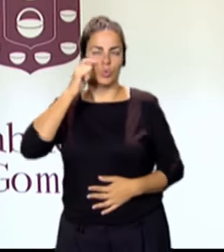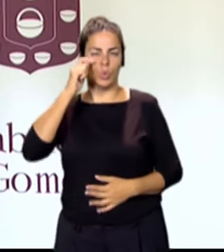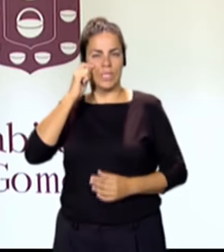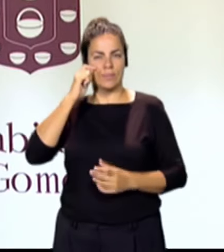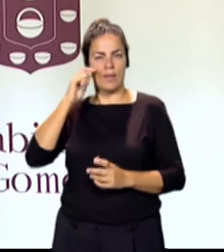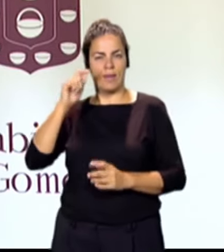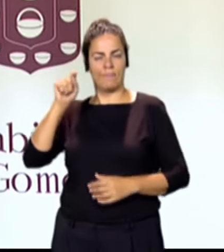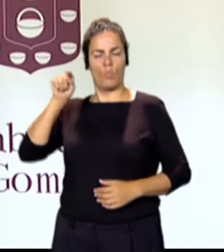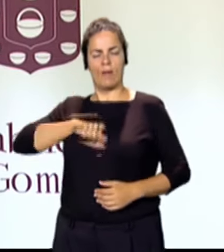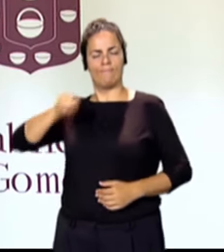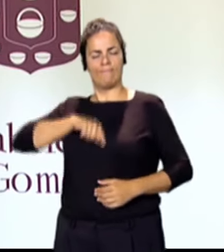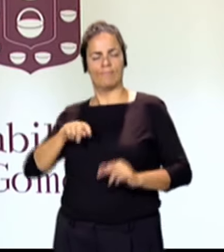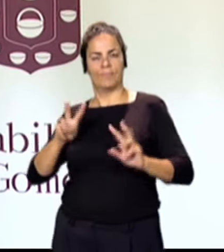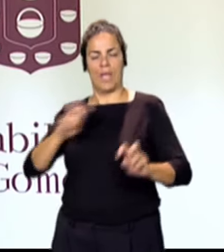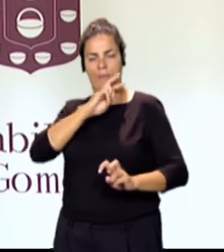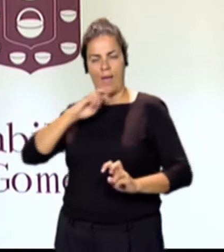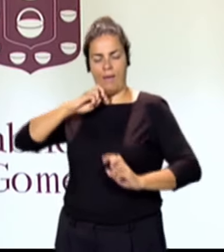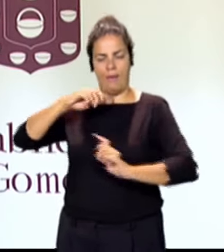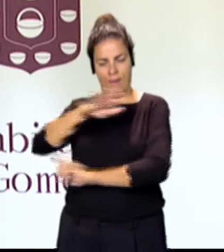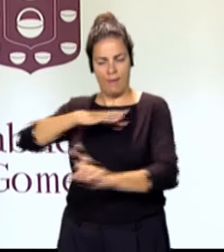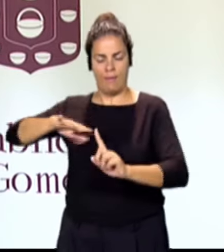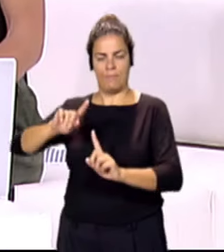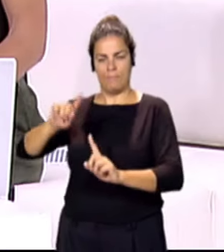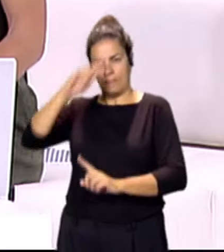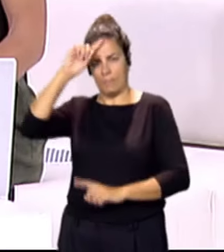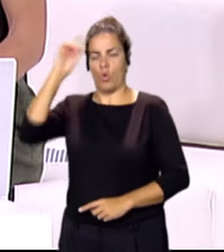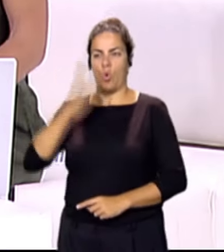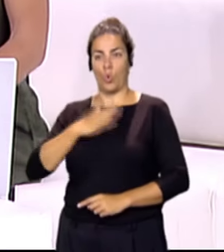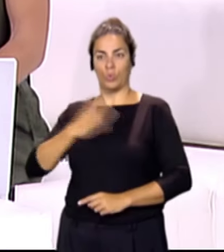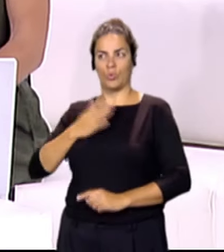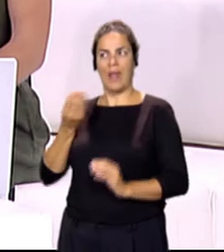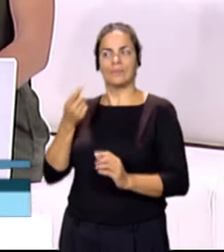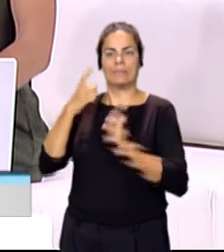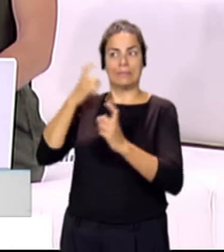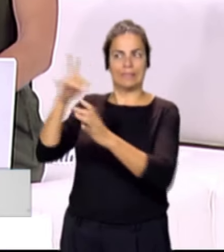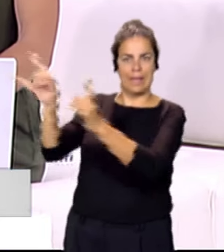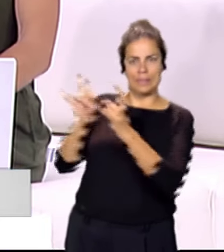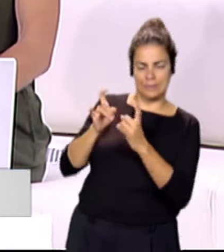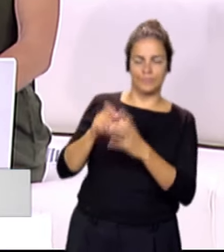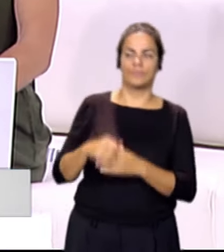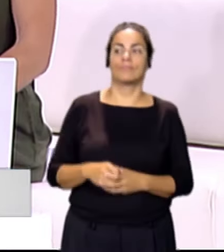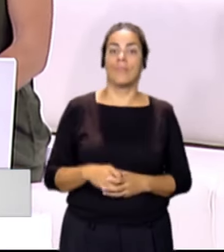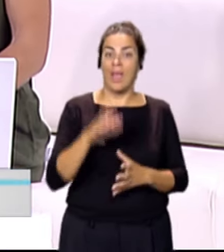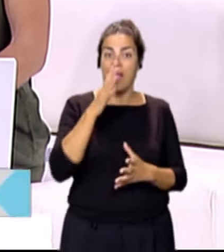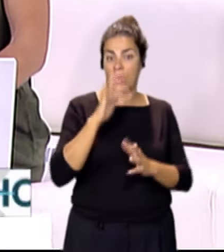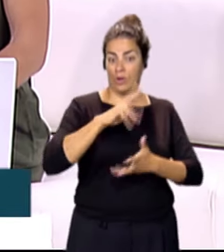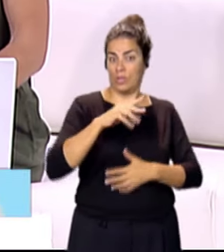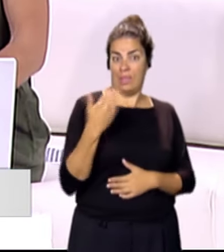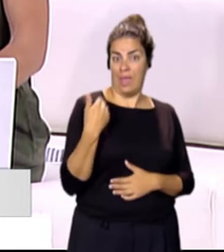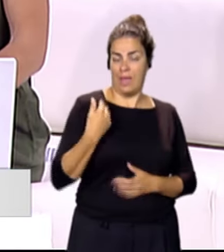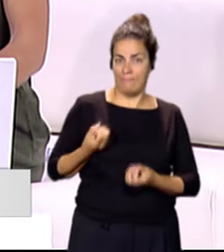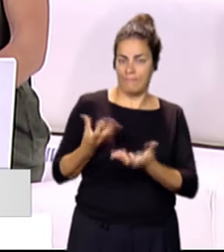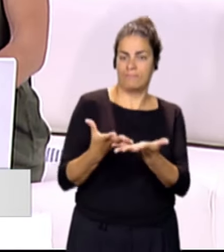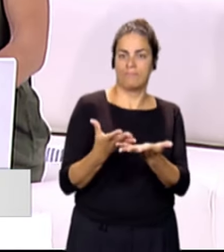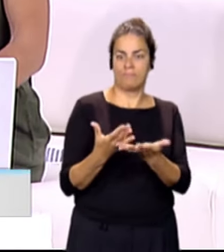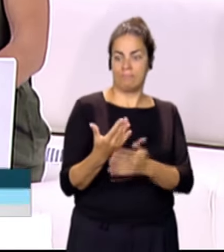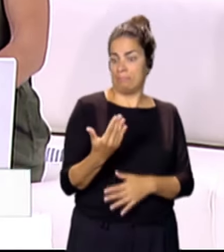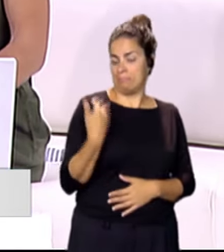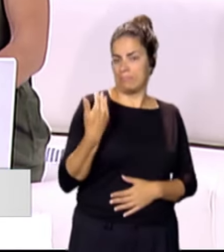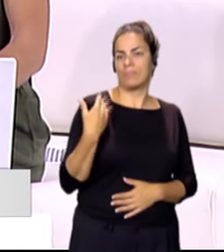naturales culturales y patrimoniales del destino Por cierto que hasta ahora le contamos una última hora hace unos minutos